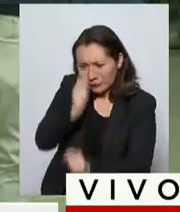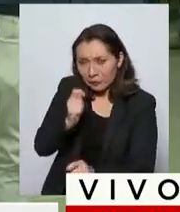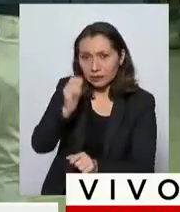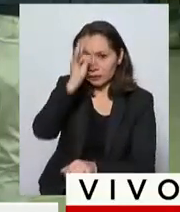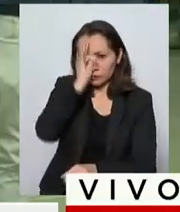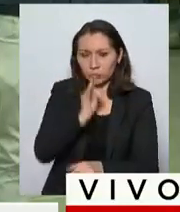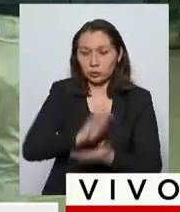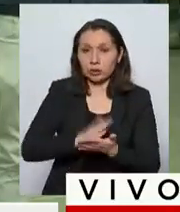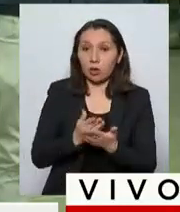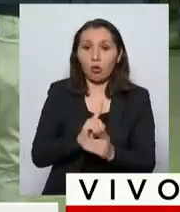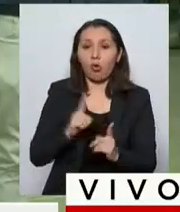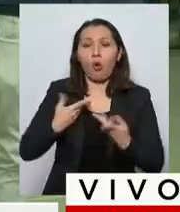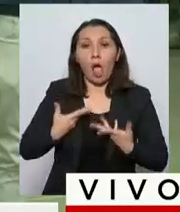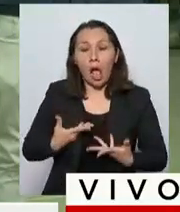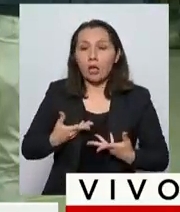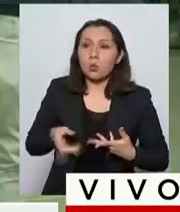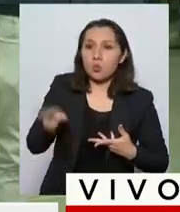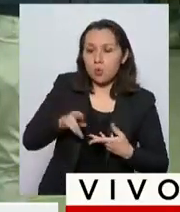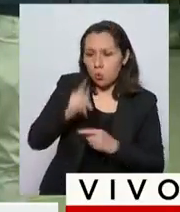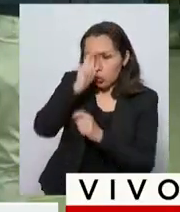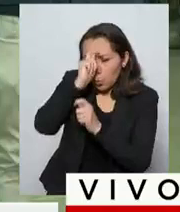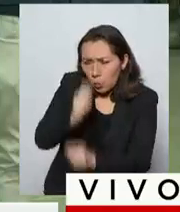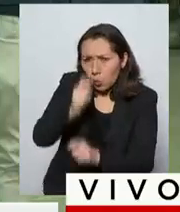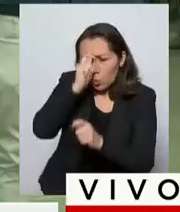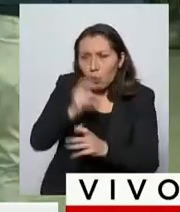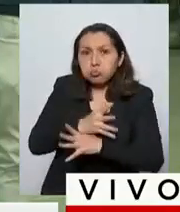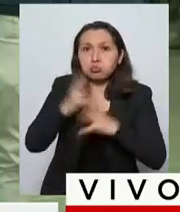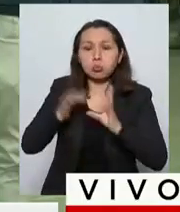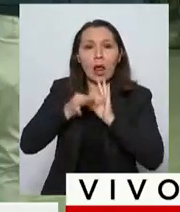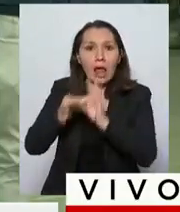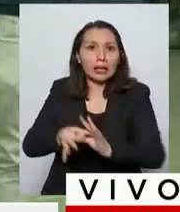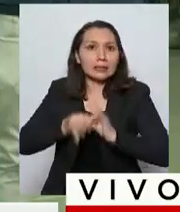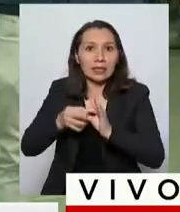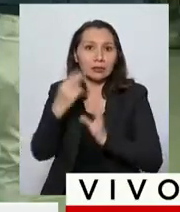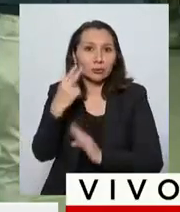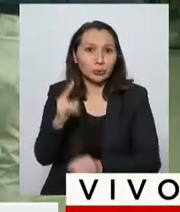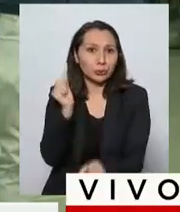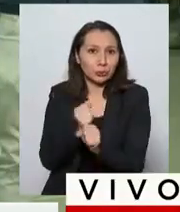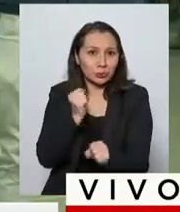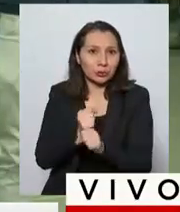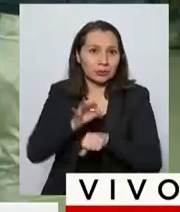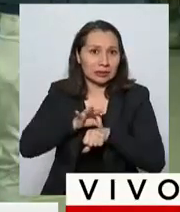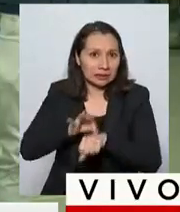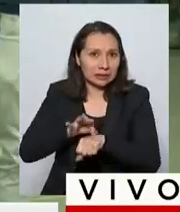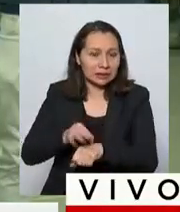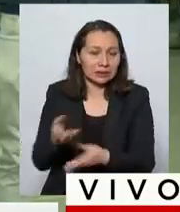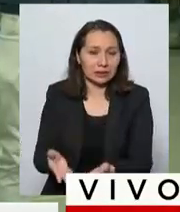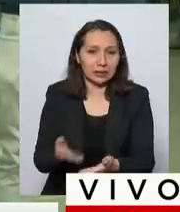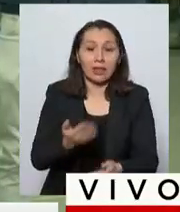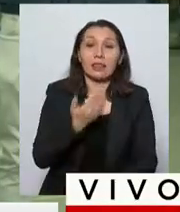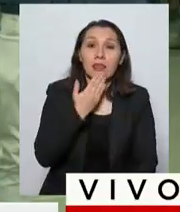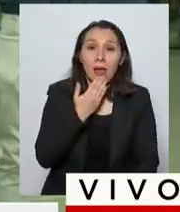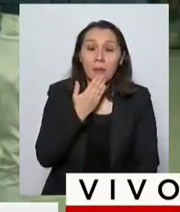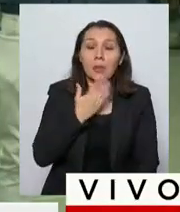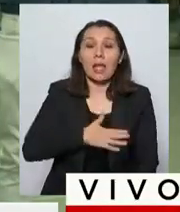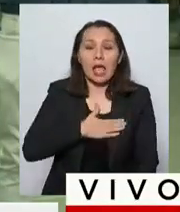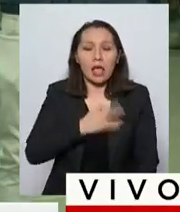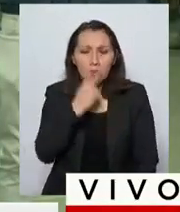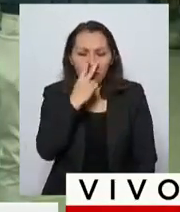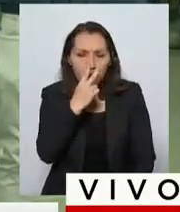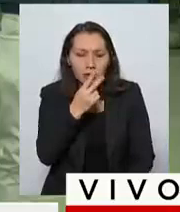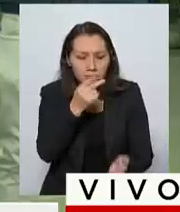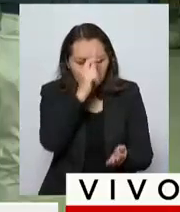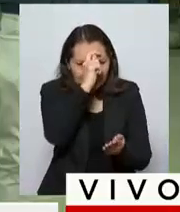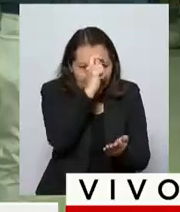que no me canso de apreciar, valorar y agradecer. También quiero apreciar, valorar